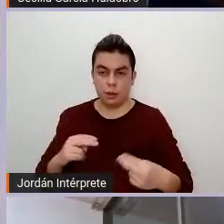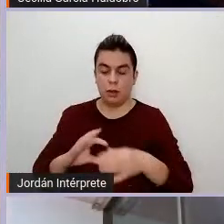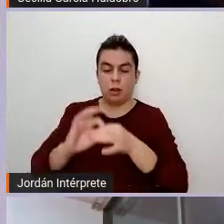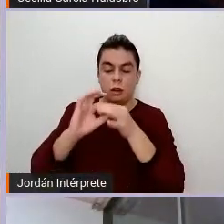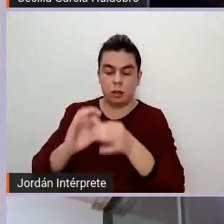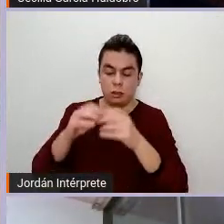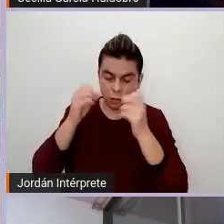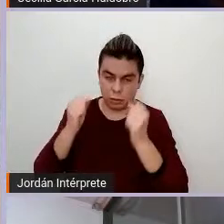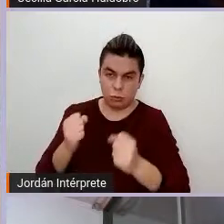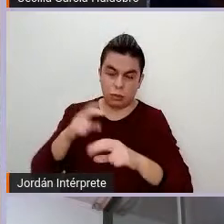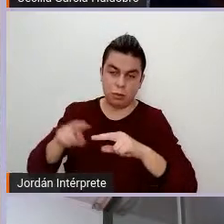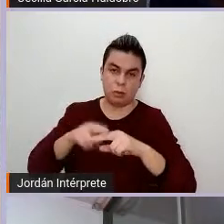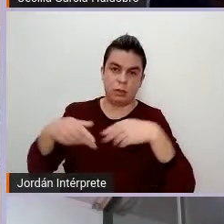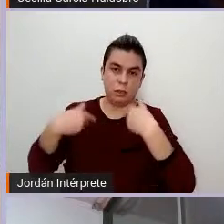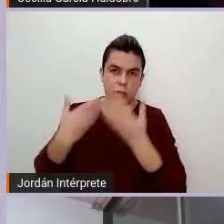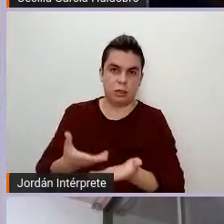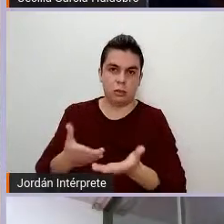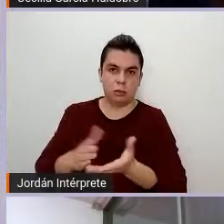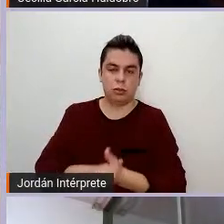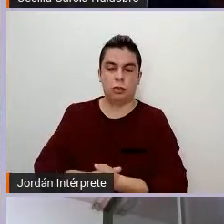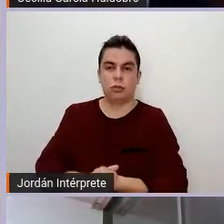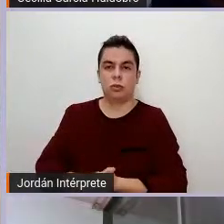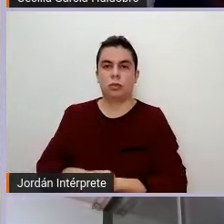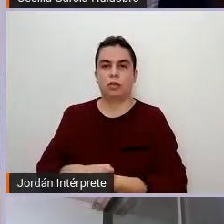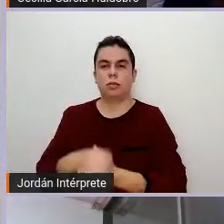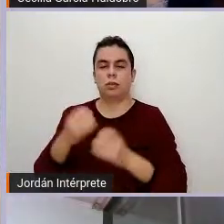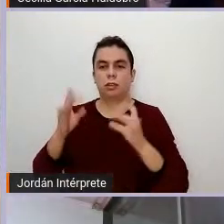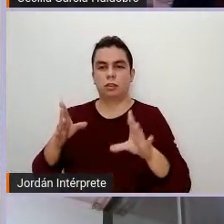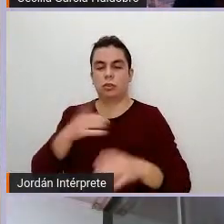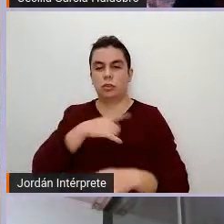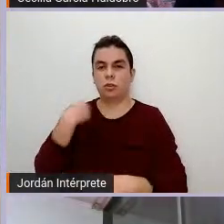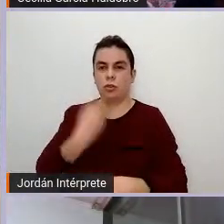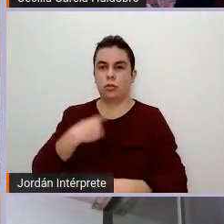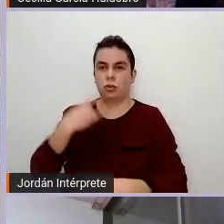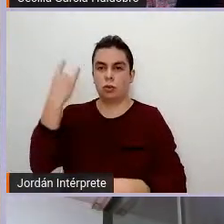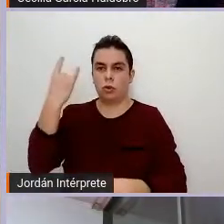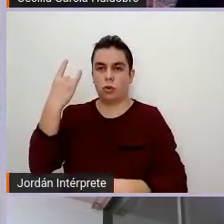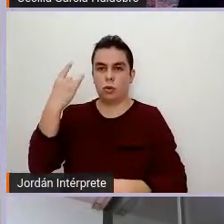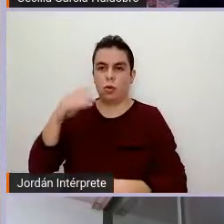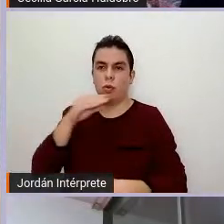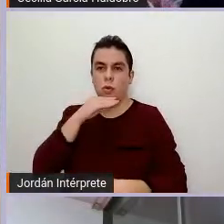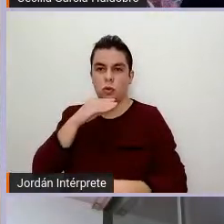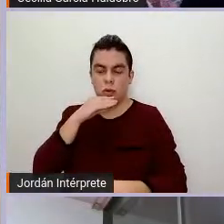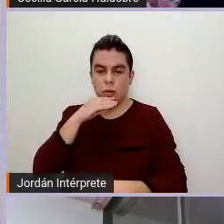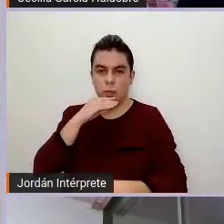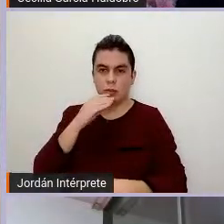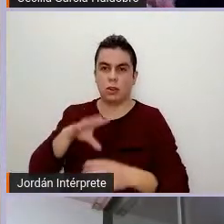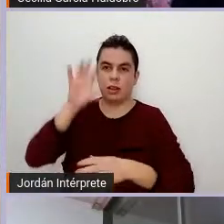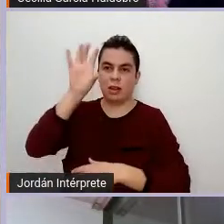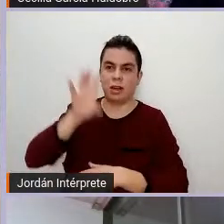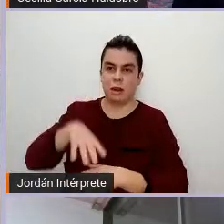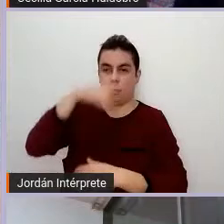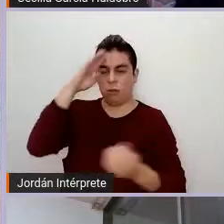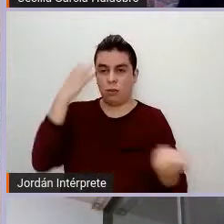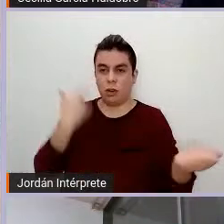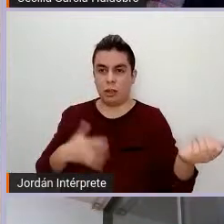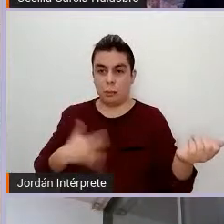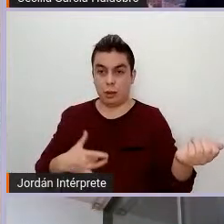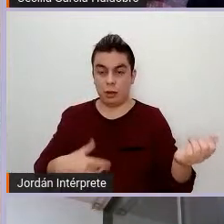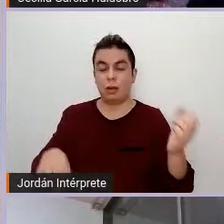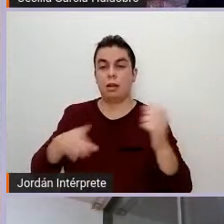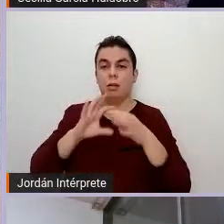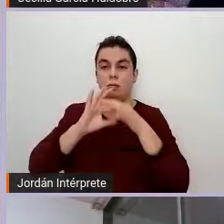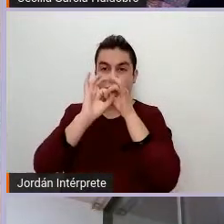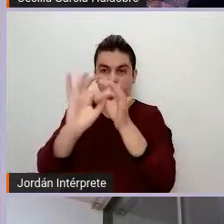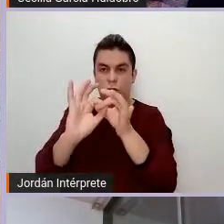instancia y esta transmisión. Así que eso, a nombre de la Universidad de Concepción y de la Cátedra Violeta Parra, muchas gracias.